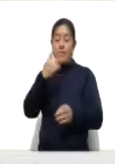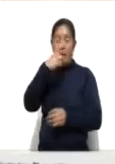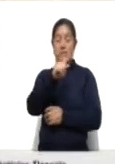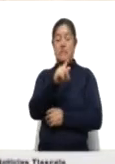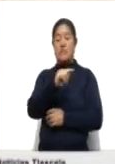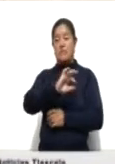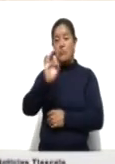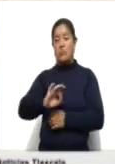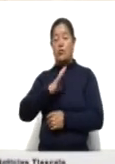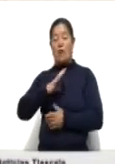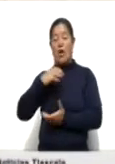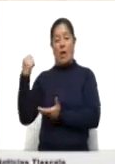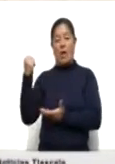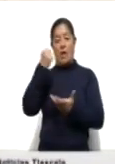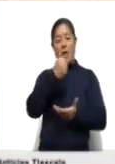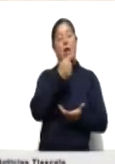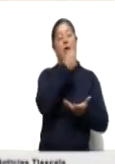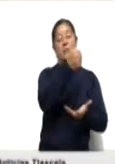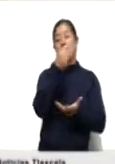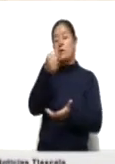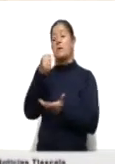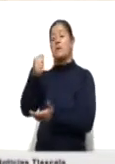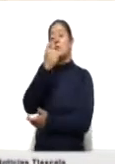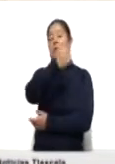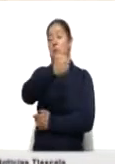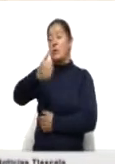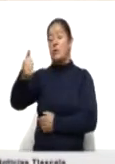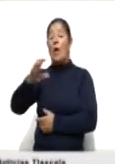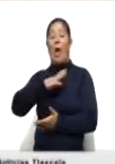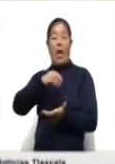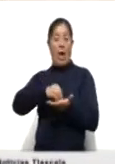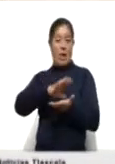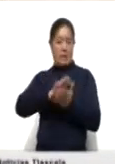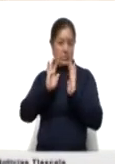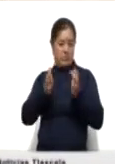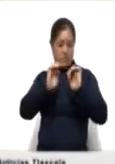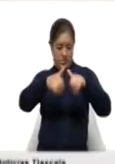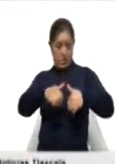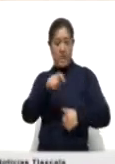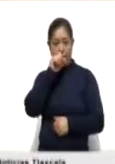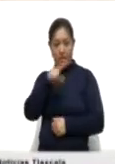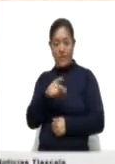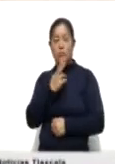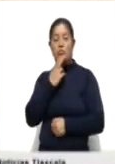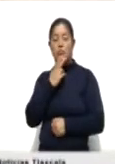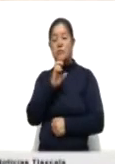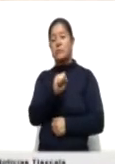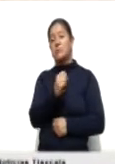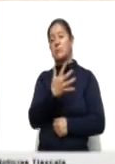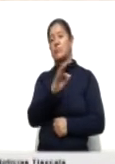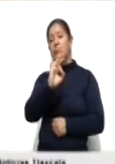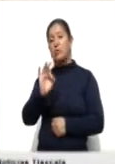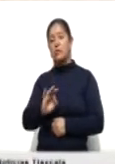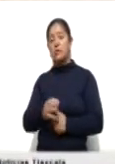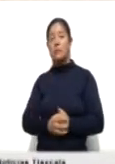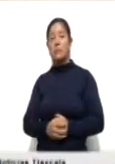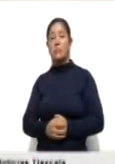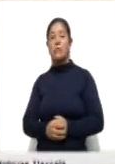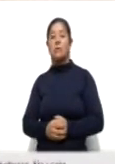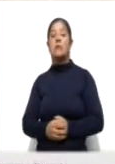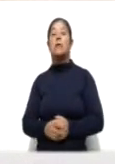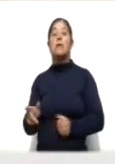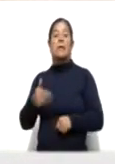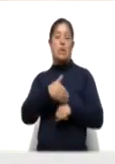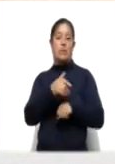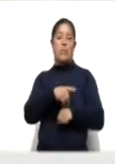de la bolsa de recursos a cada partido político nacional con registro, además de utilizar 65% de la UMA y el número